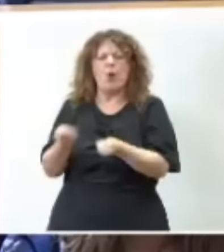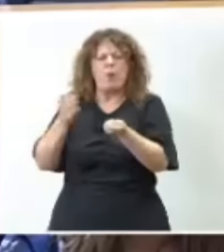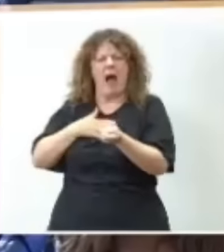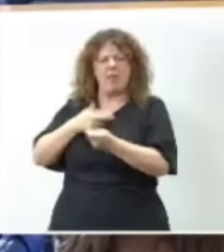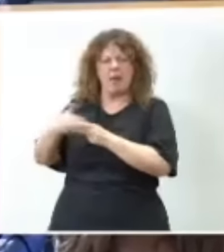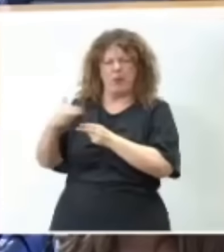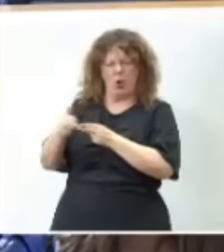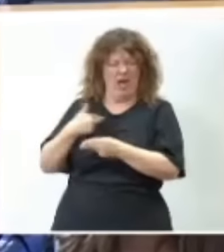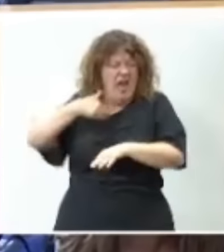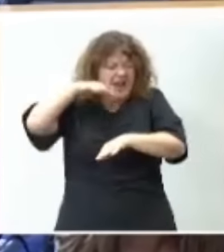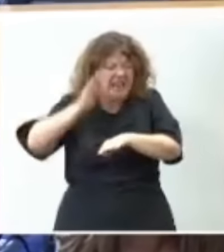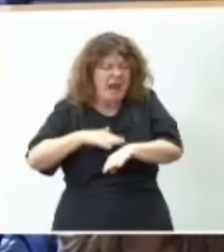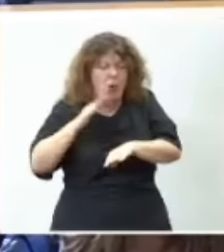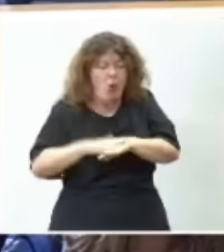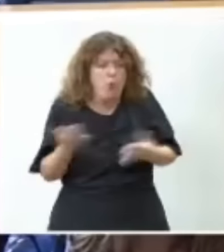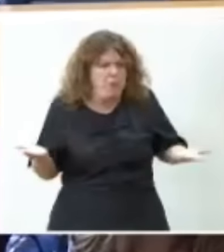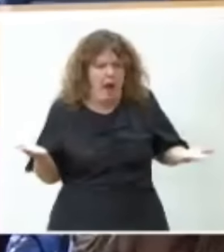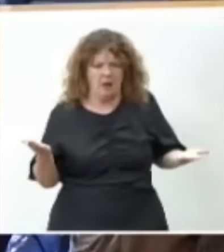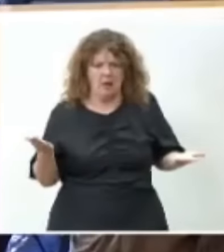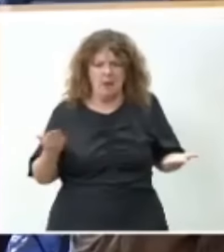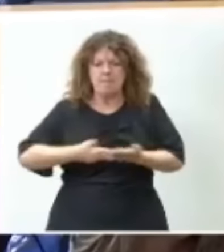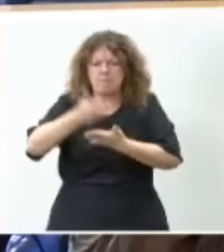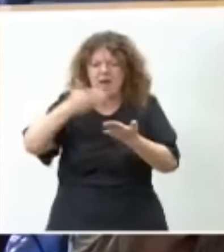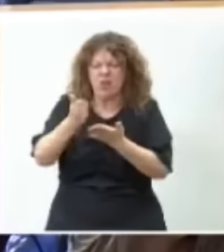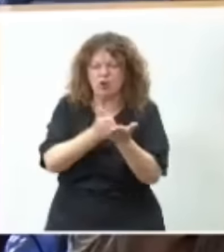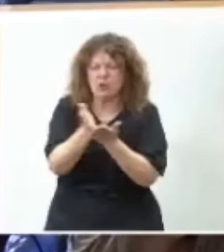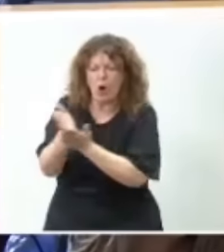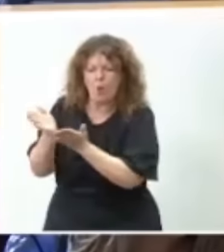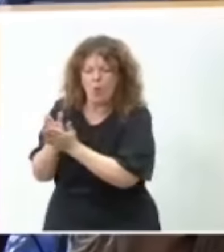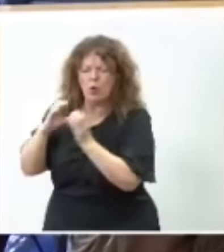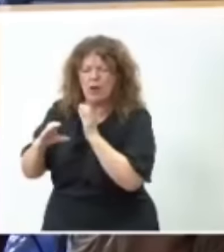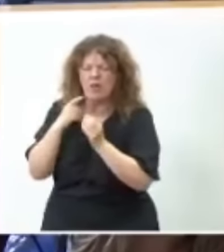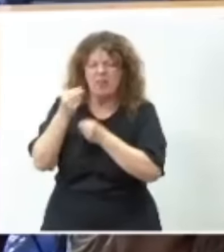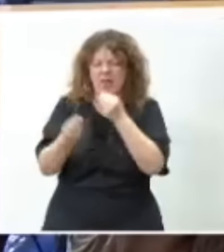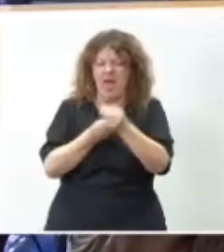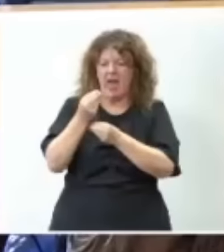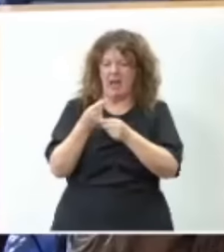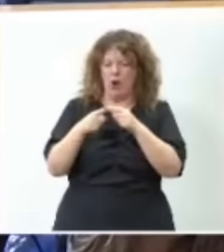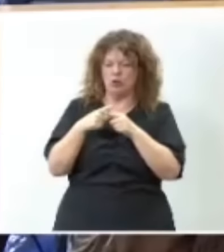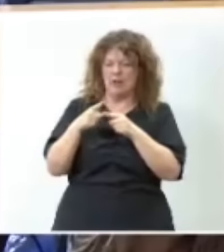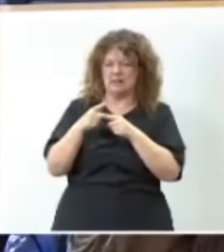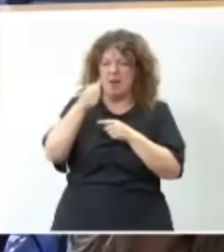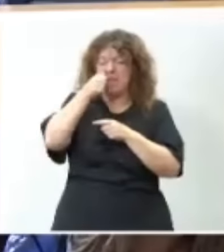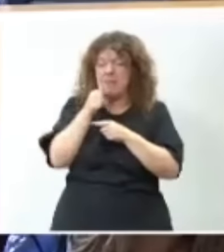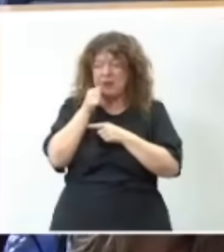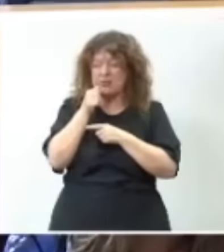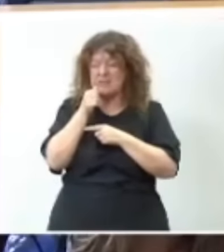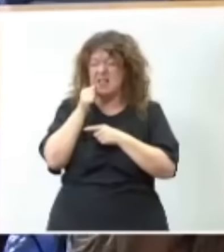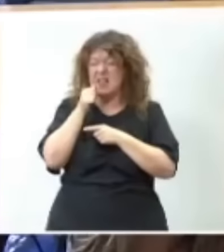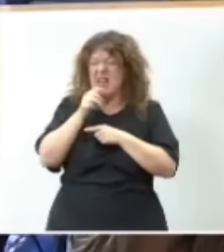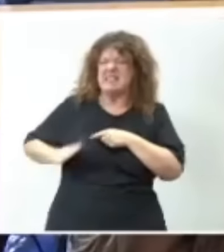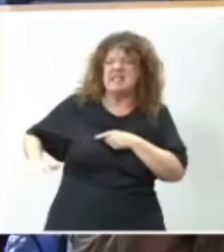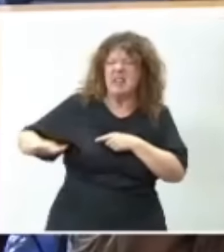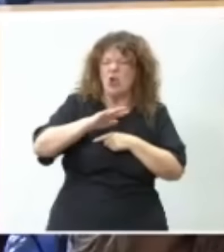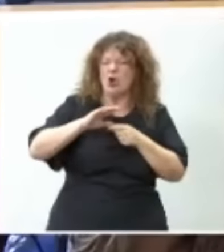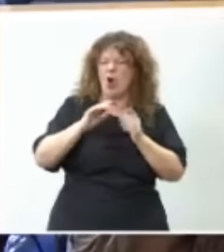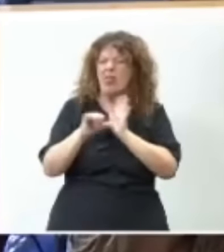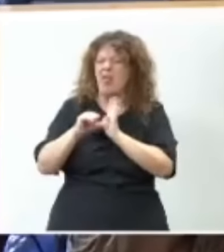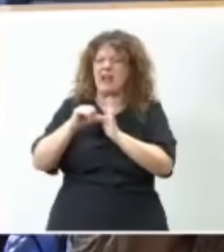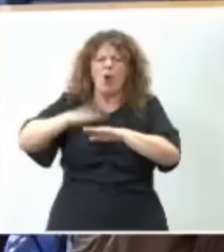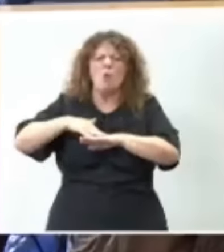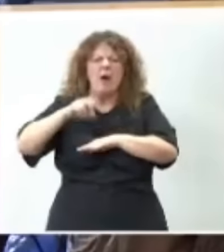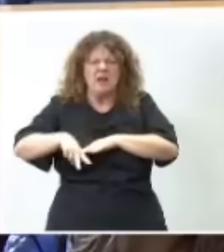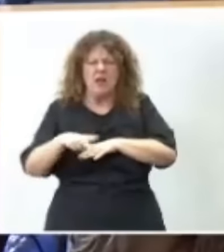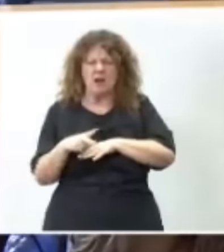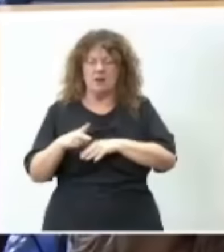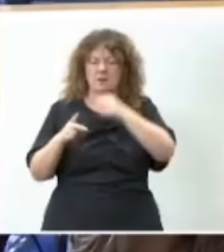¿Qué culpa, señorías, tienen los medios de comunicación de las acciones del presidente y de su entorno más próximo? Los ejemplos